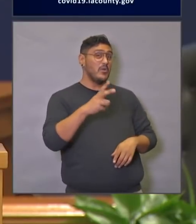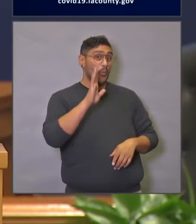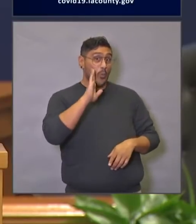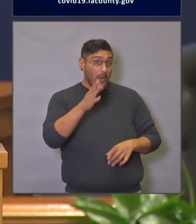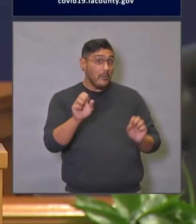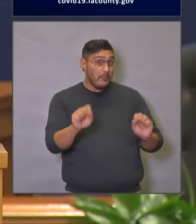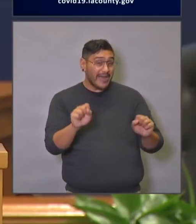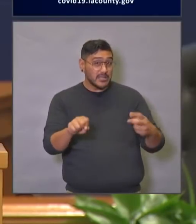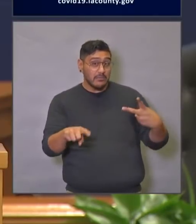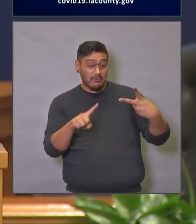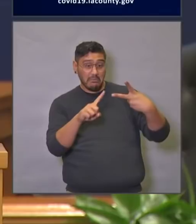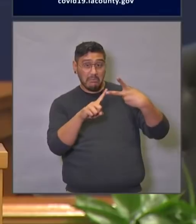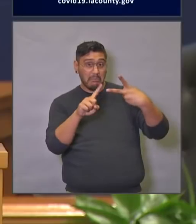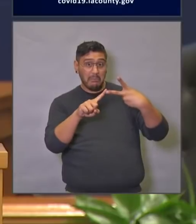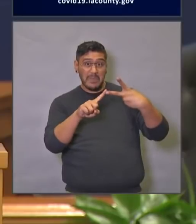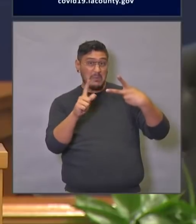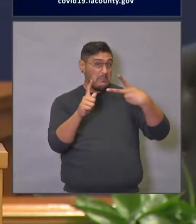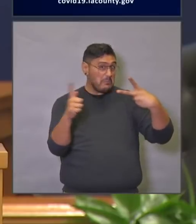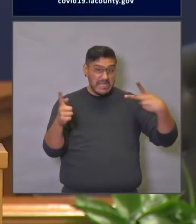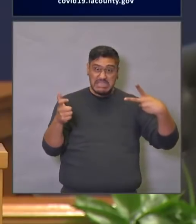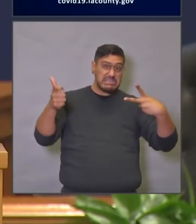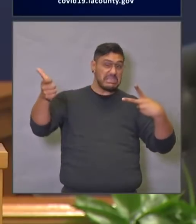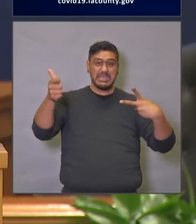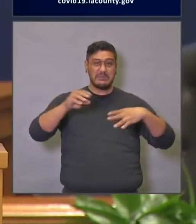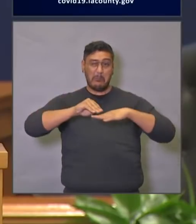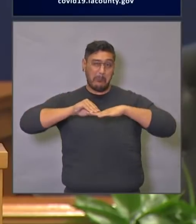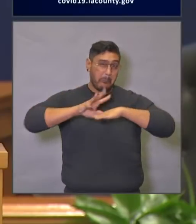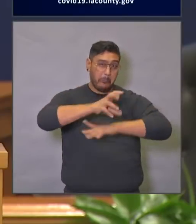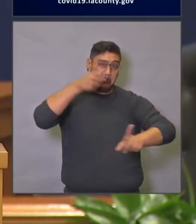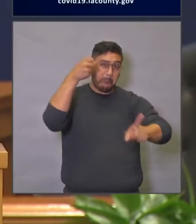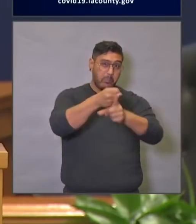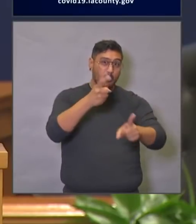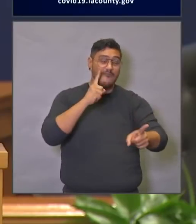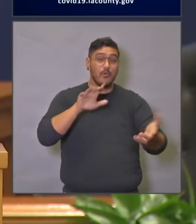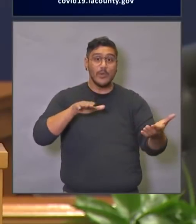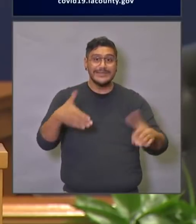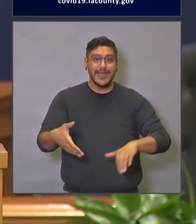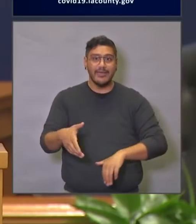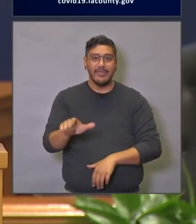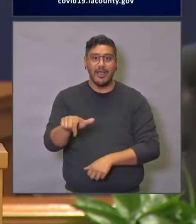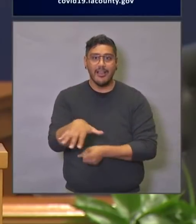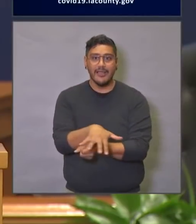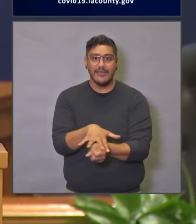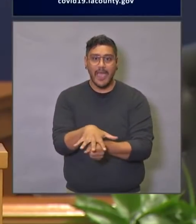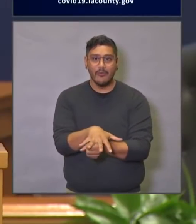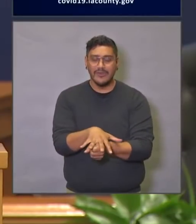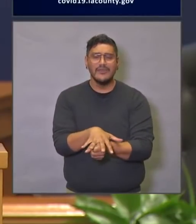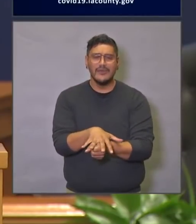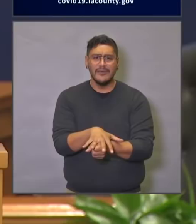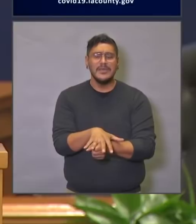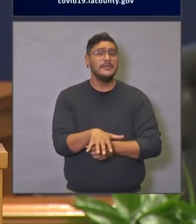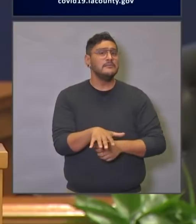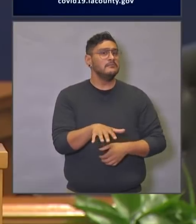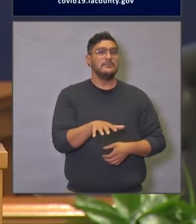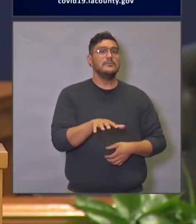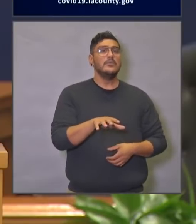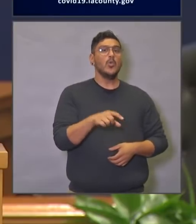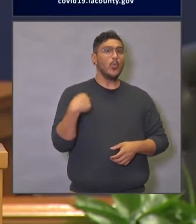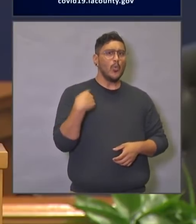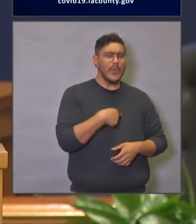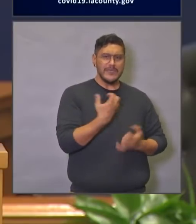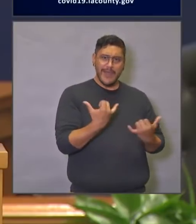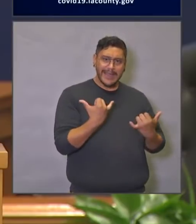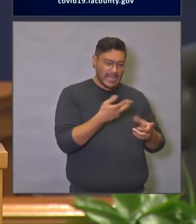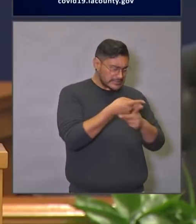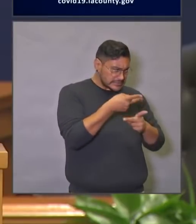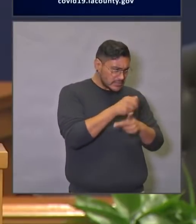Ángeles. Nuestro enfoque en el COVID-19 no es para ignorar otras enfermedades. Tenemos que